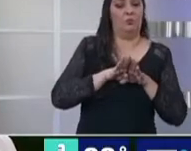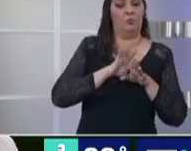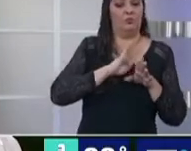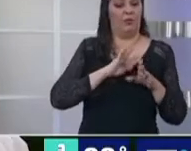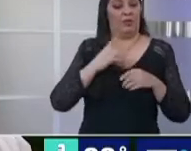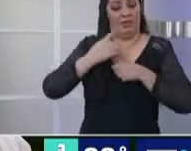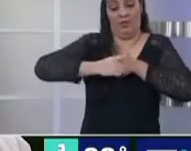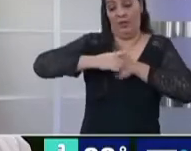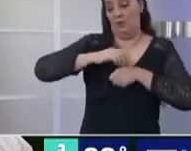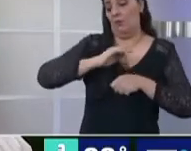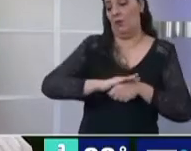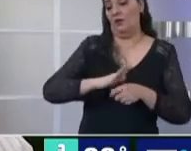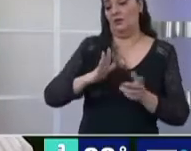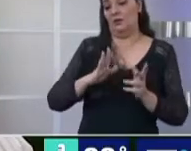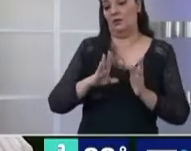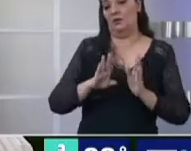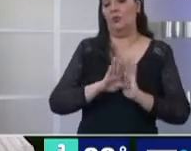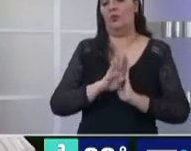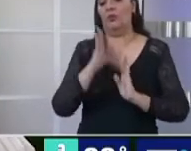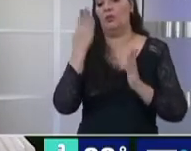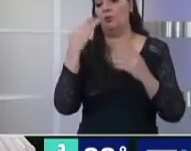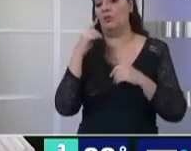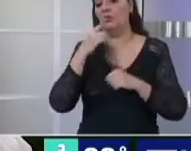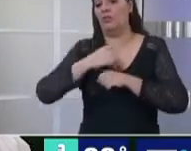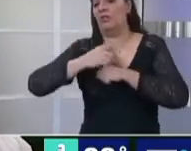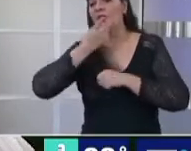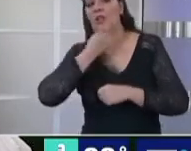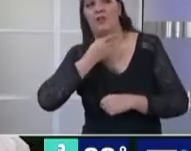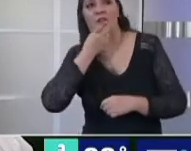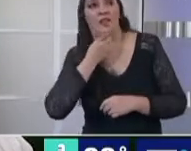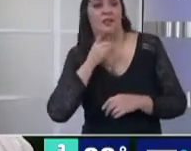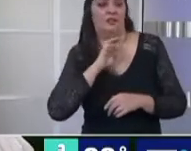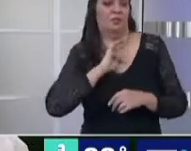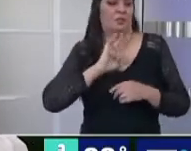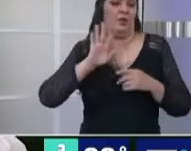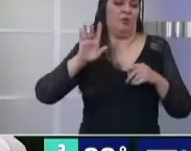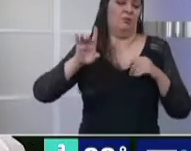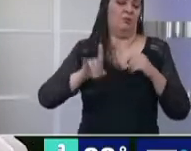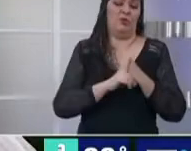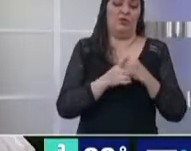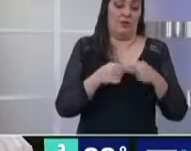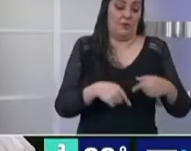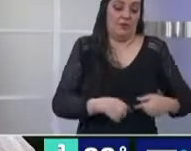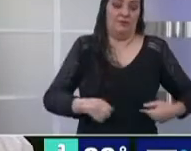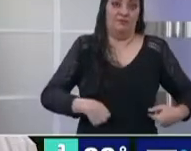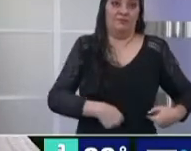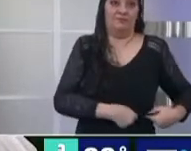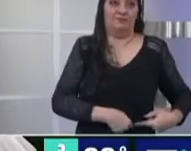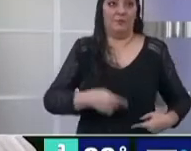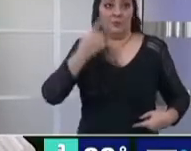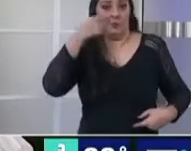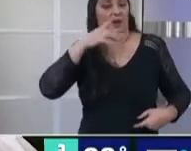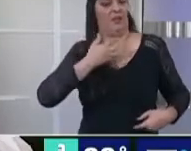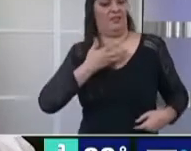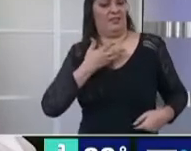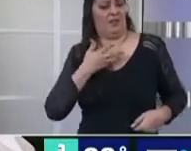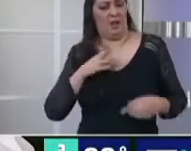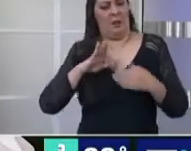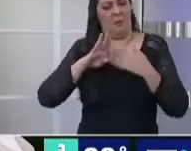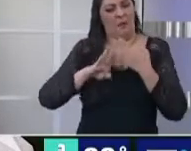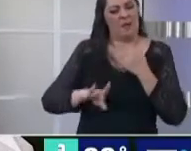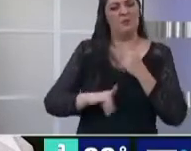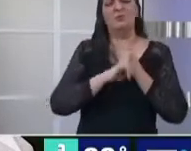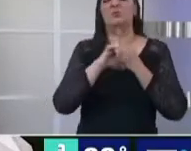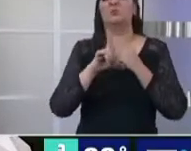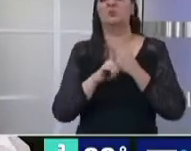un paciente que tiene diabetes. Déjame alterar su páncreas para que exista menos producción de insulina, para